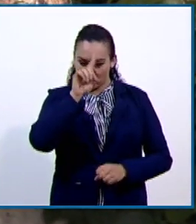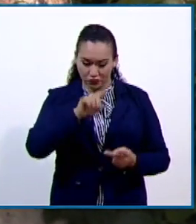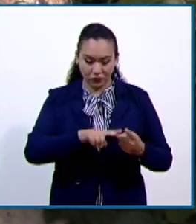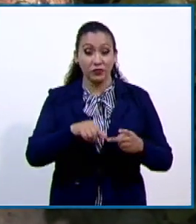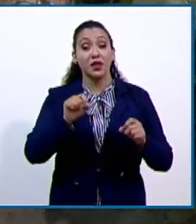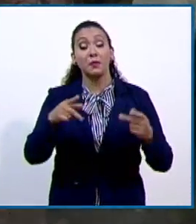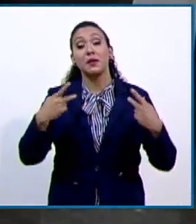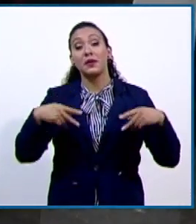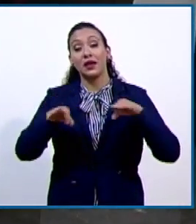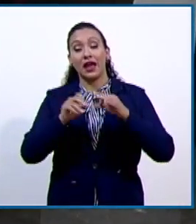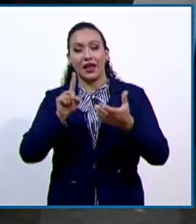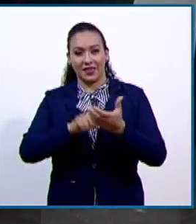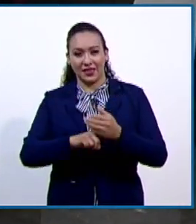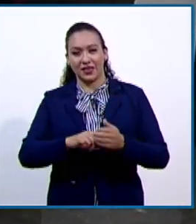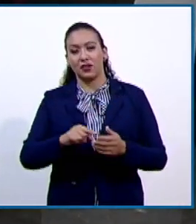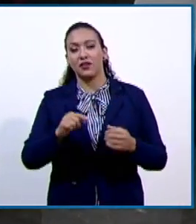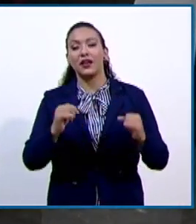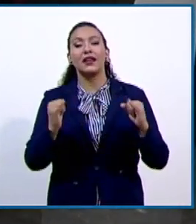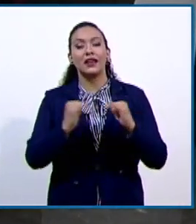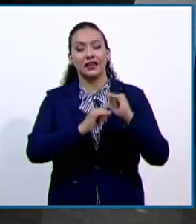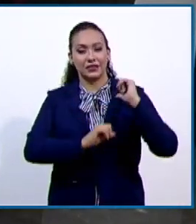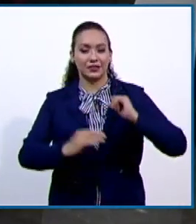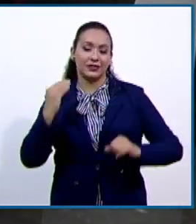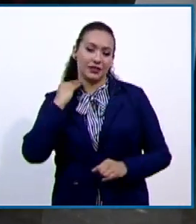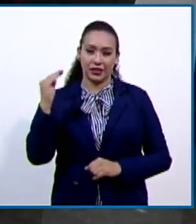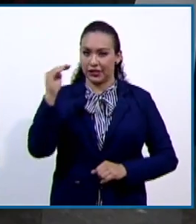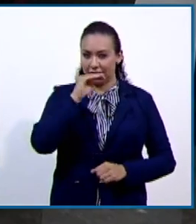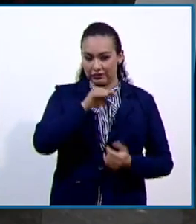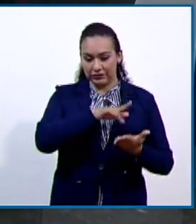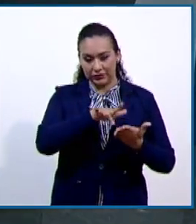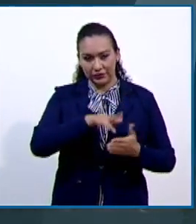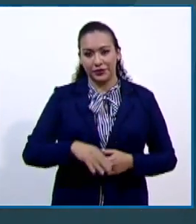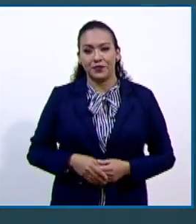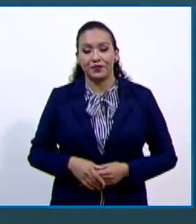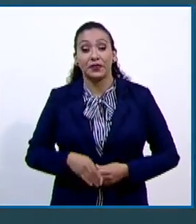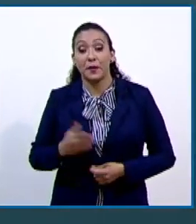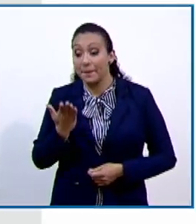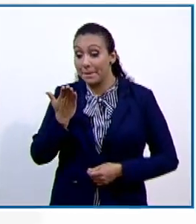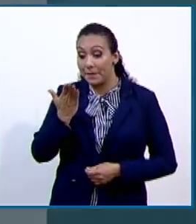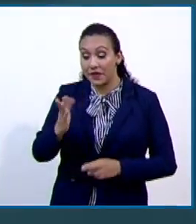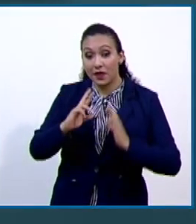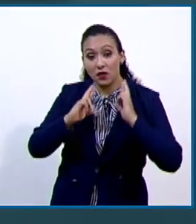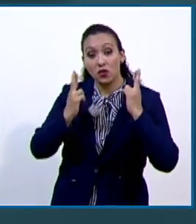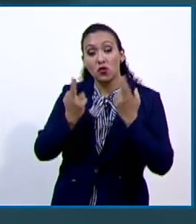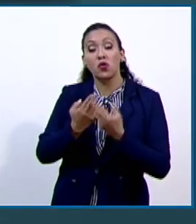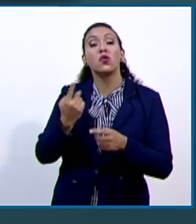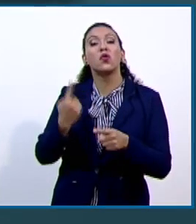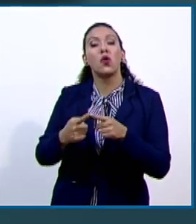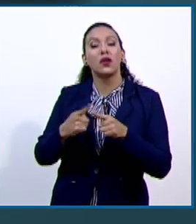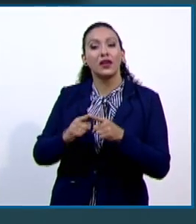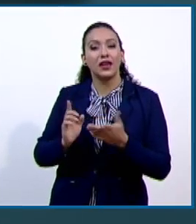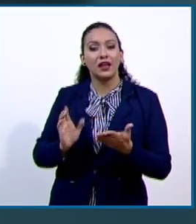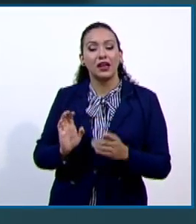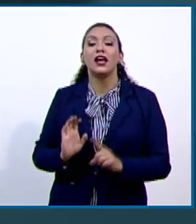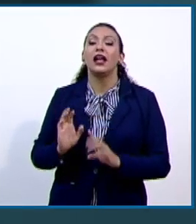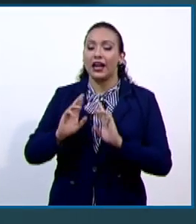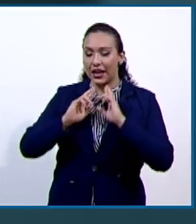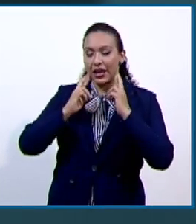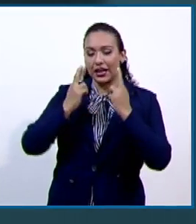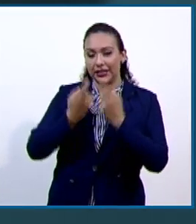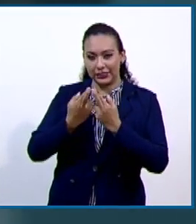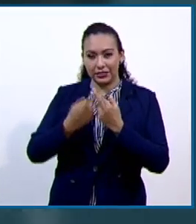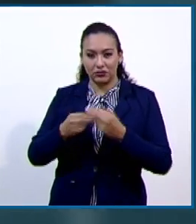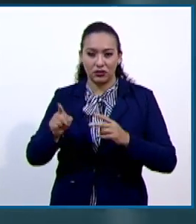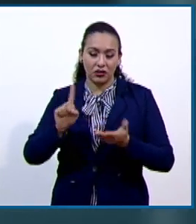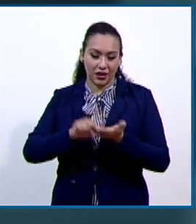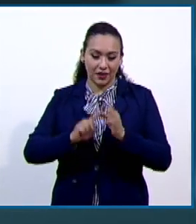de apoyo y administrativo de la Defensoría Pública Federal, solicitaron una reunión con los integrantes del Pleno del Consejo de la